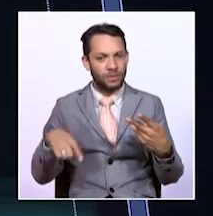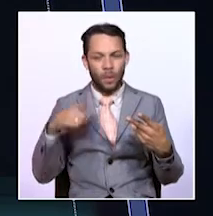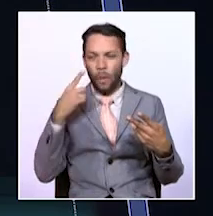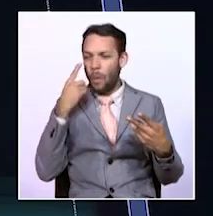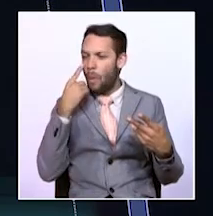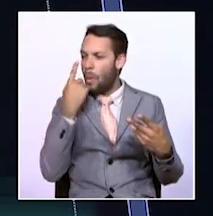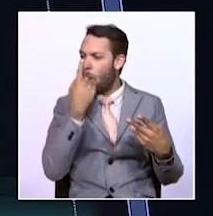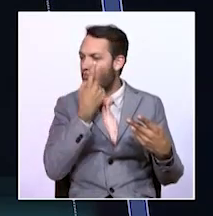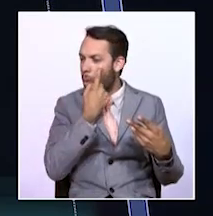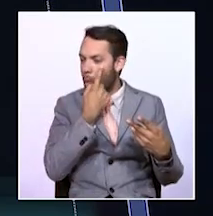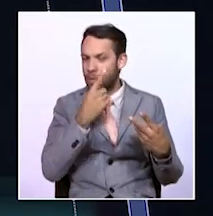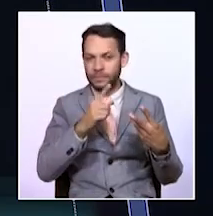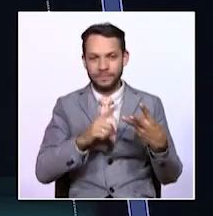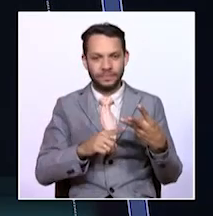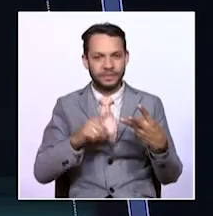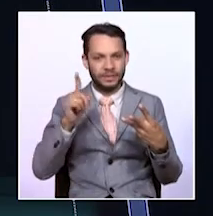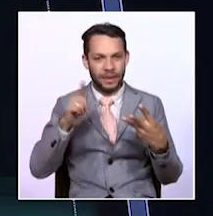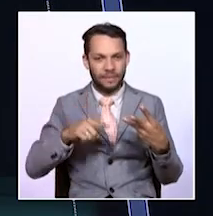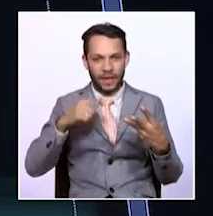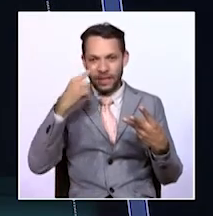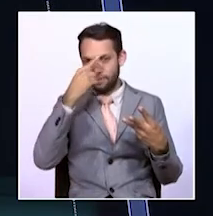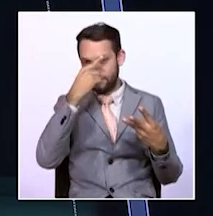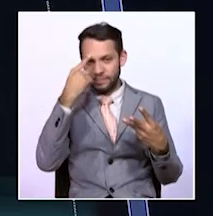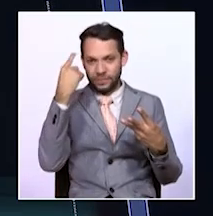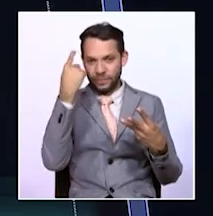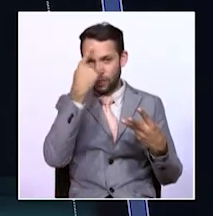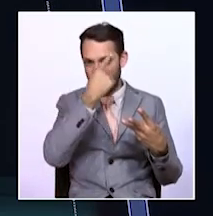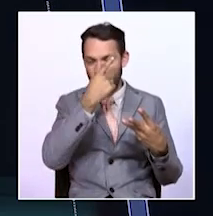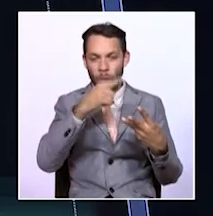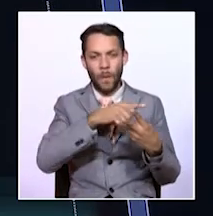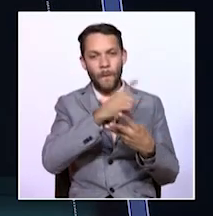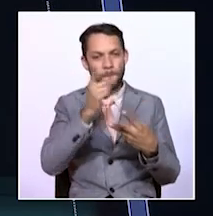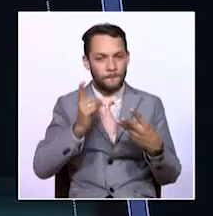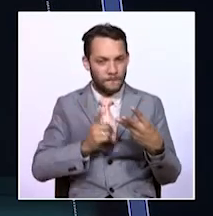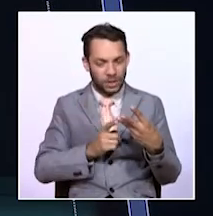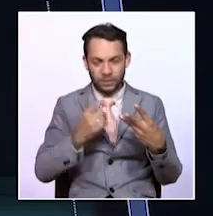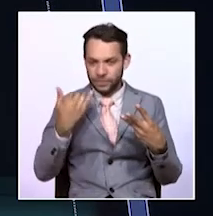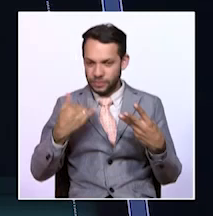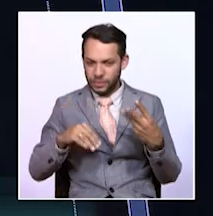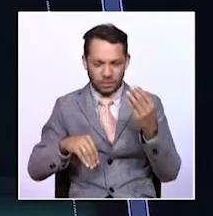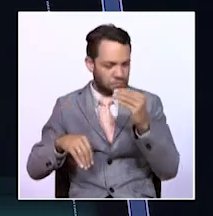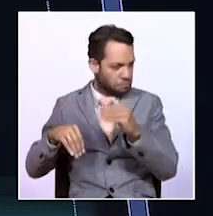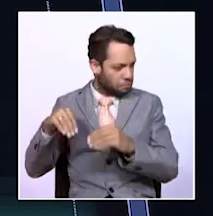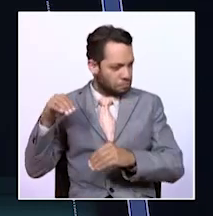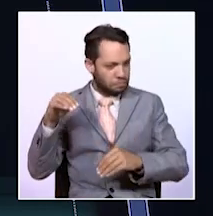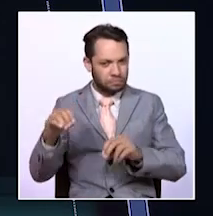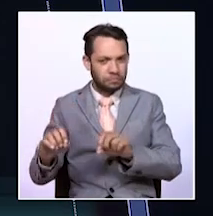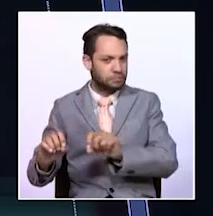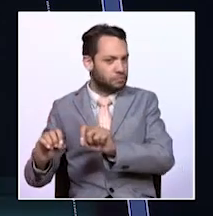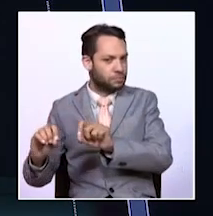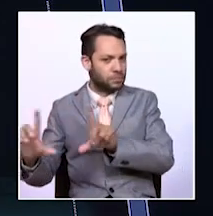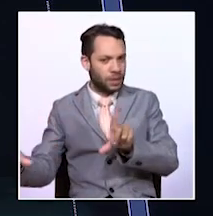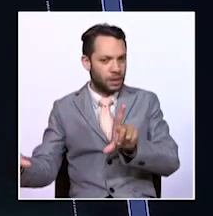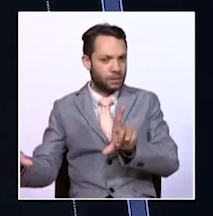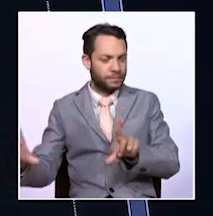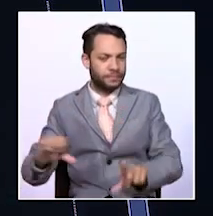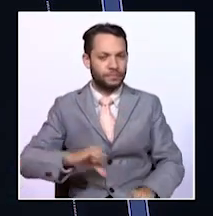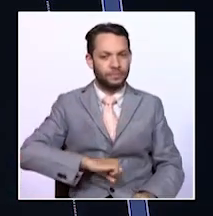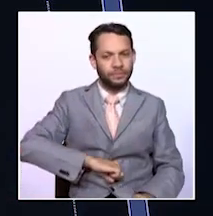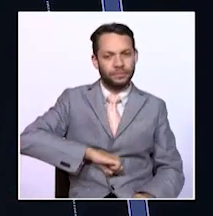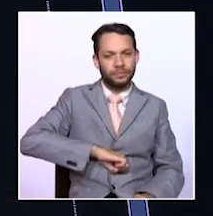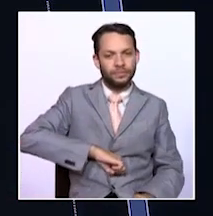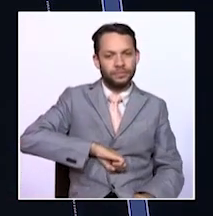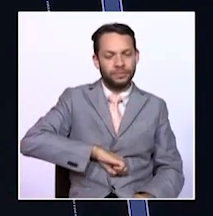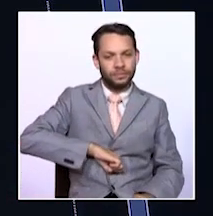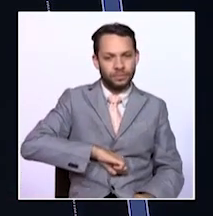ojitos y de la frente. Entonces, es una ecografía que la vamos a realizar idealmente entre